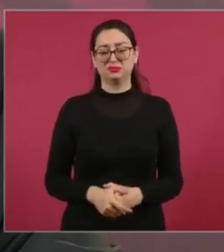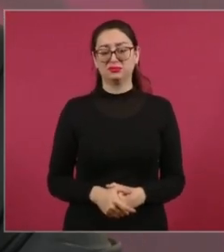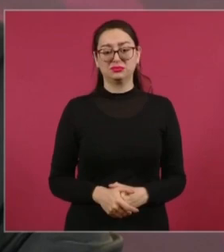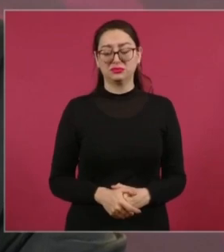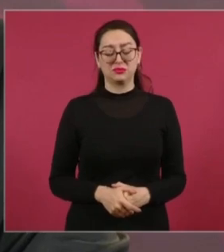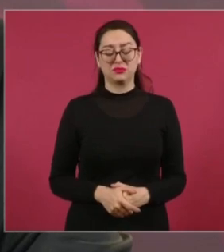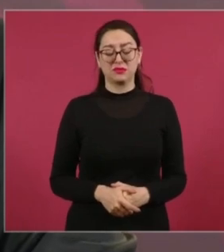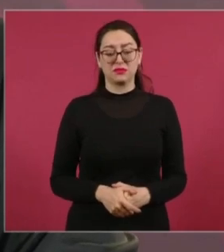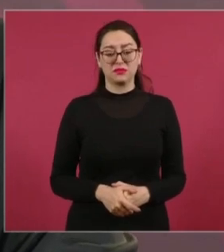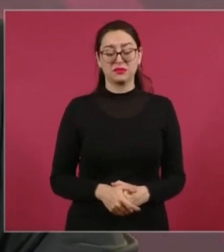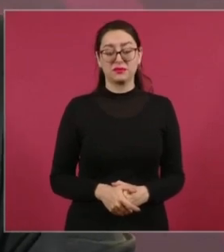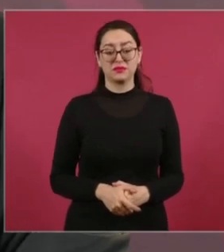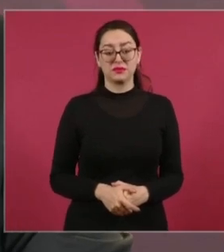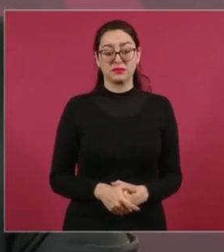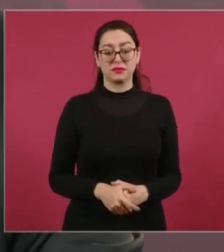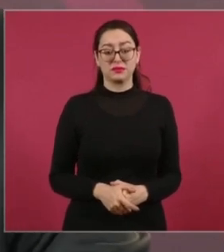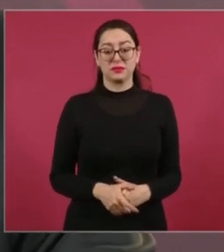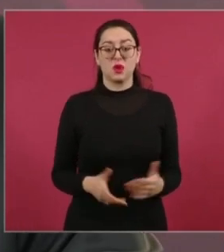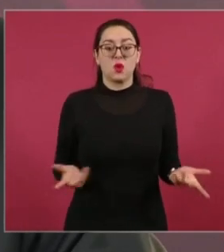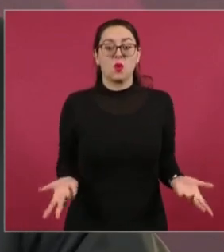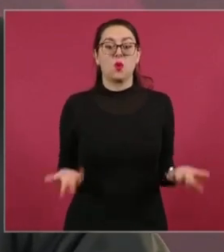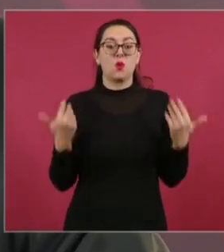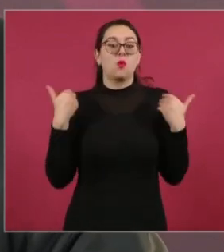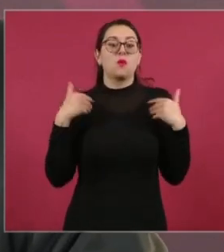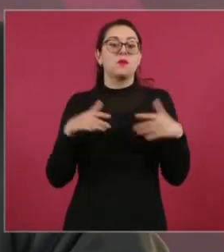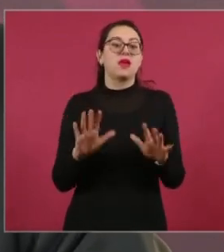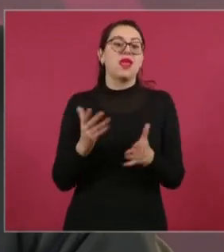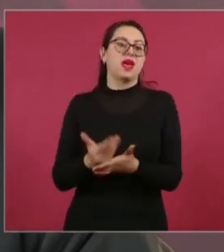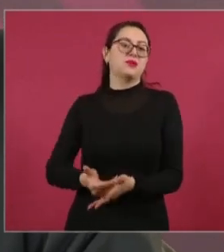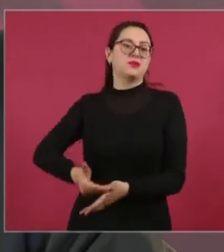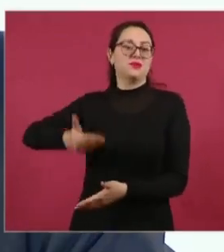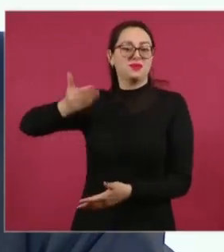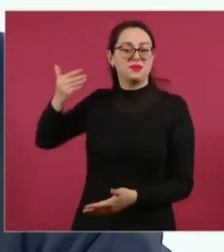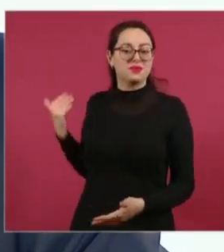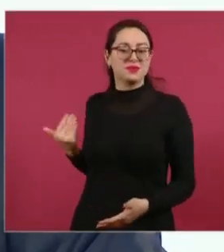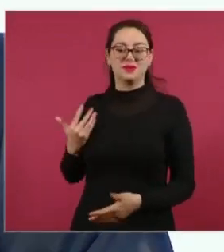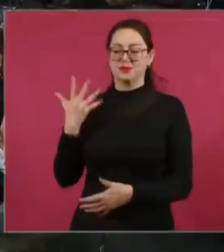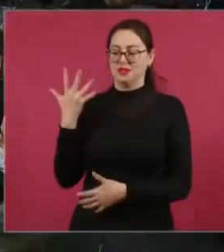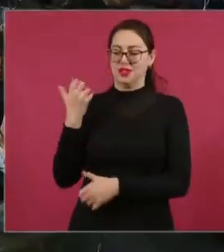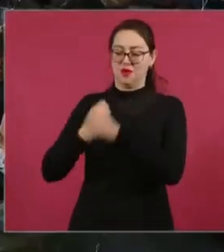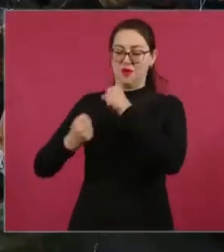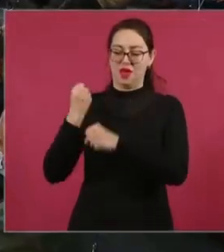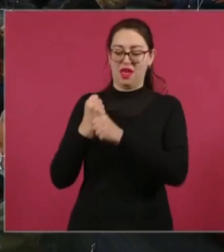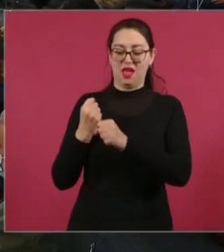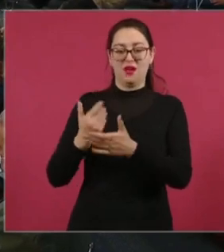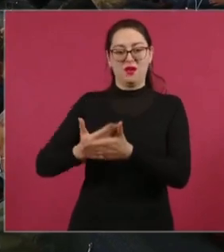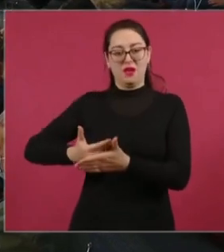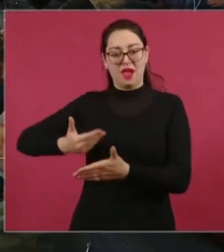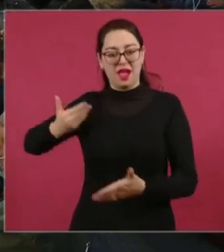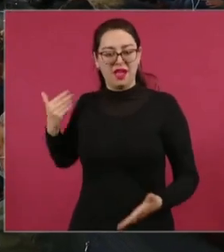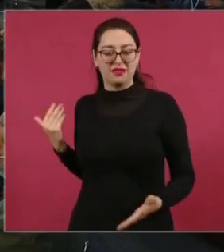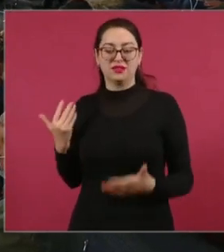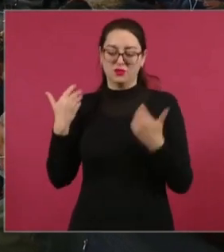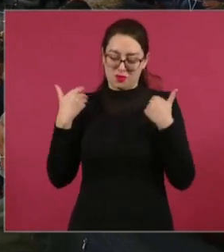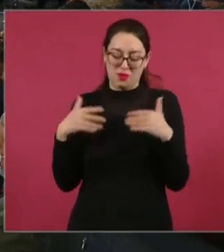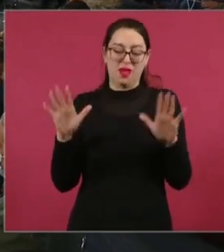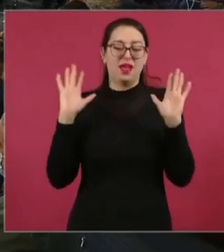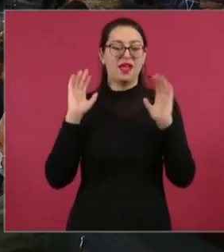para eso desde el principio ya hemos actuado.